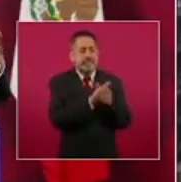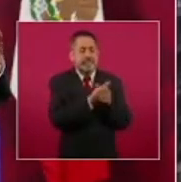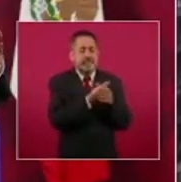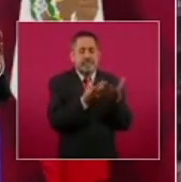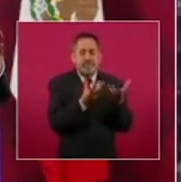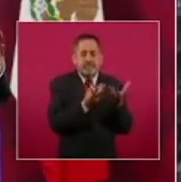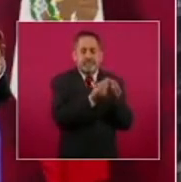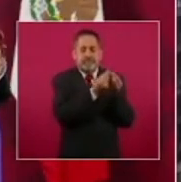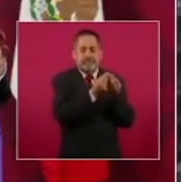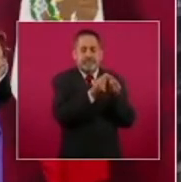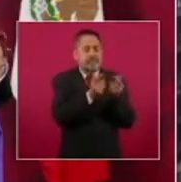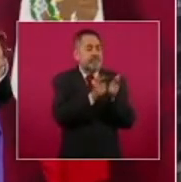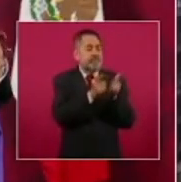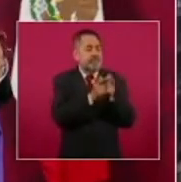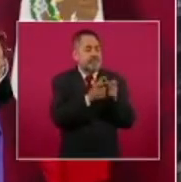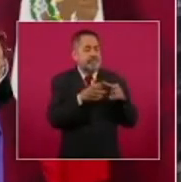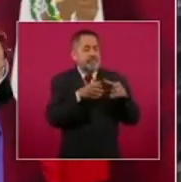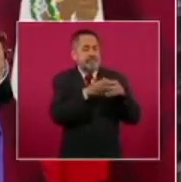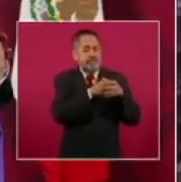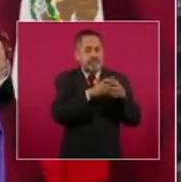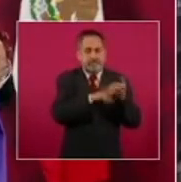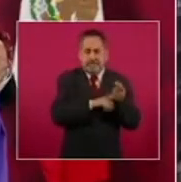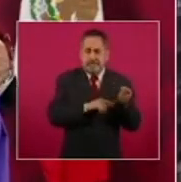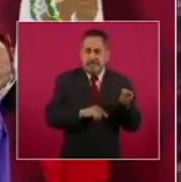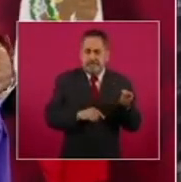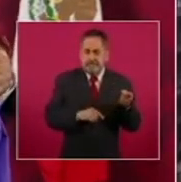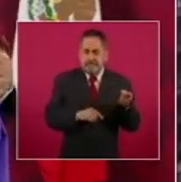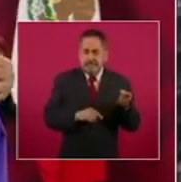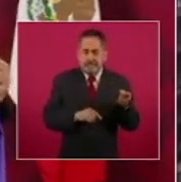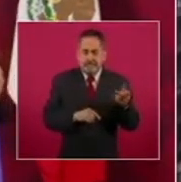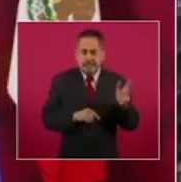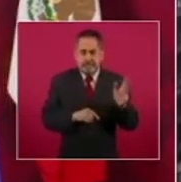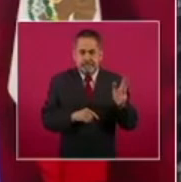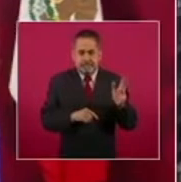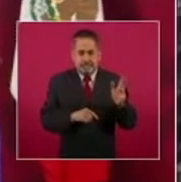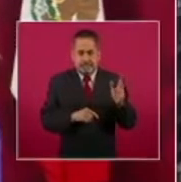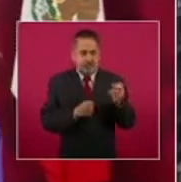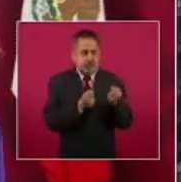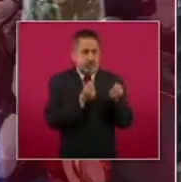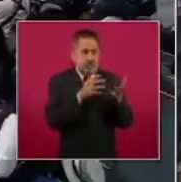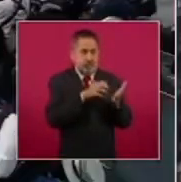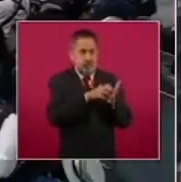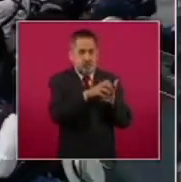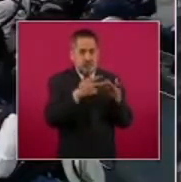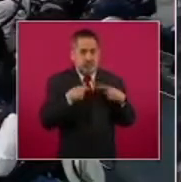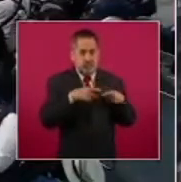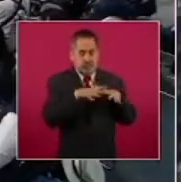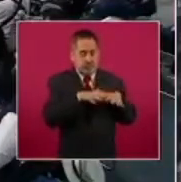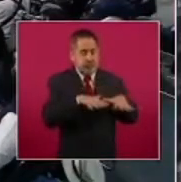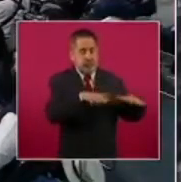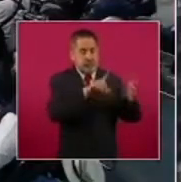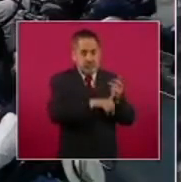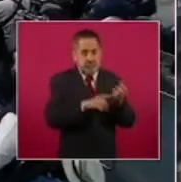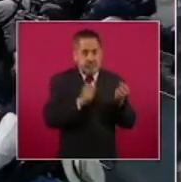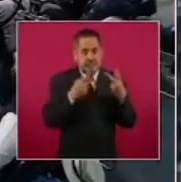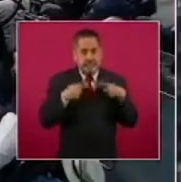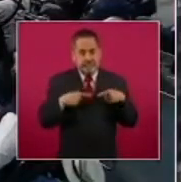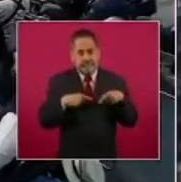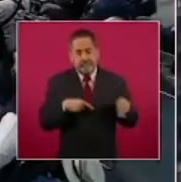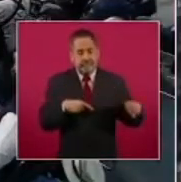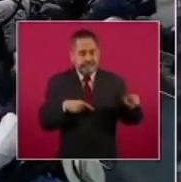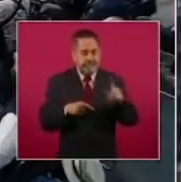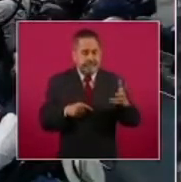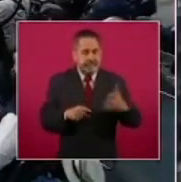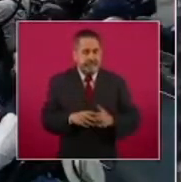lo ha repetido en varias ocasiones, que no somos iguales. No es igual el gobierno